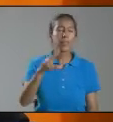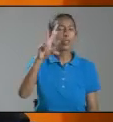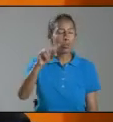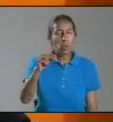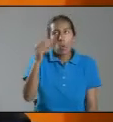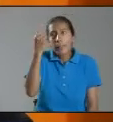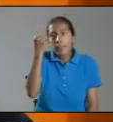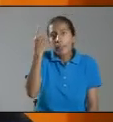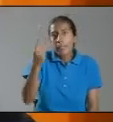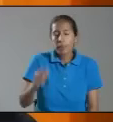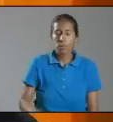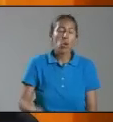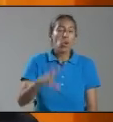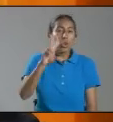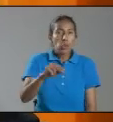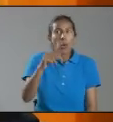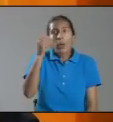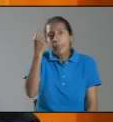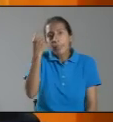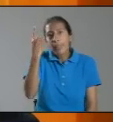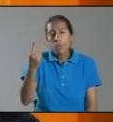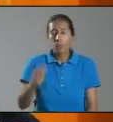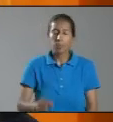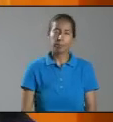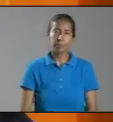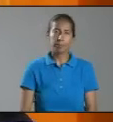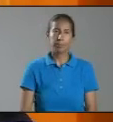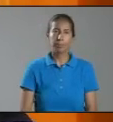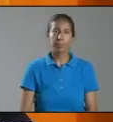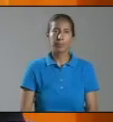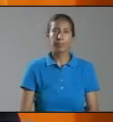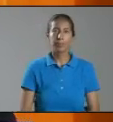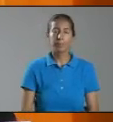entiendo, no entiendo.